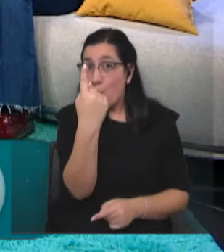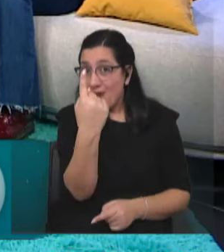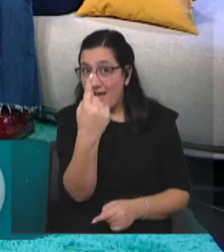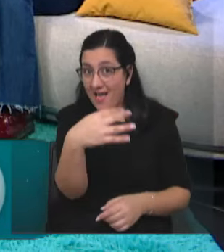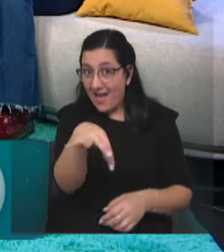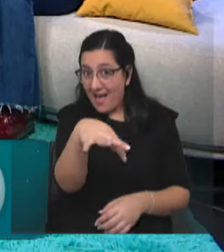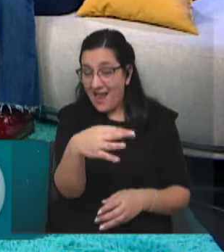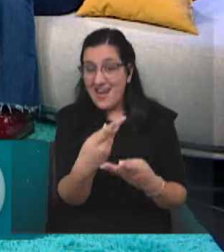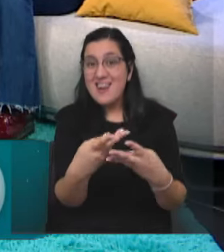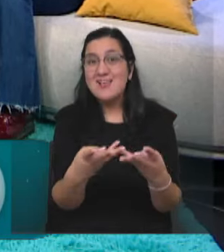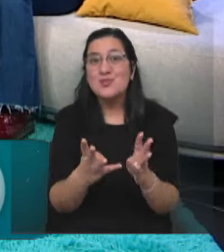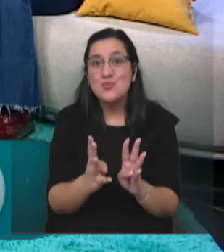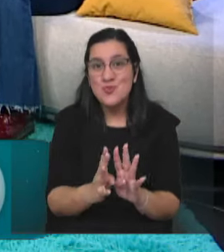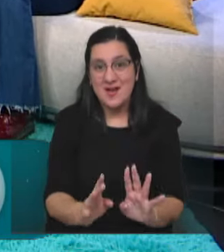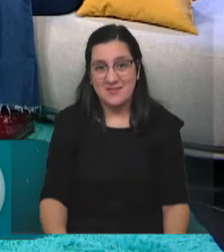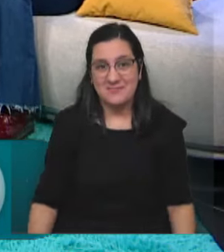es gran escala.